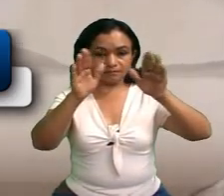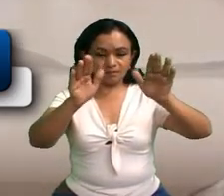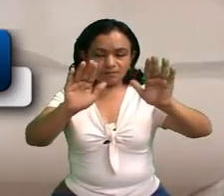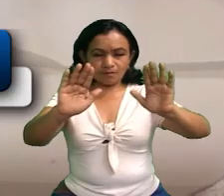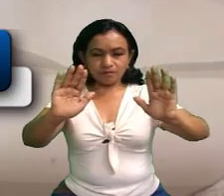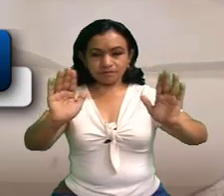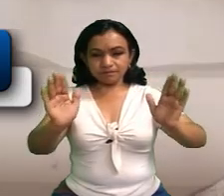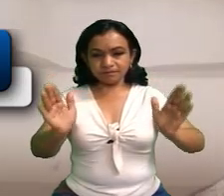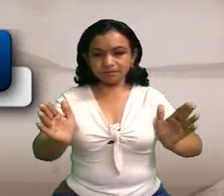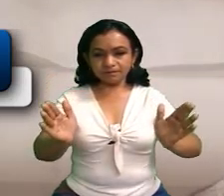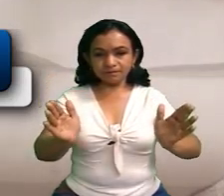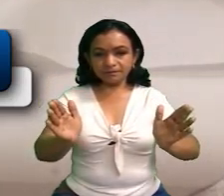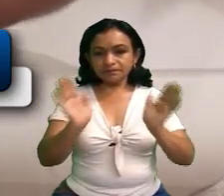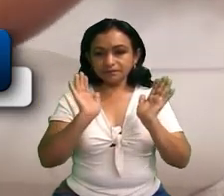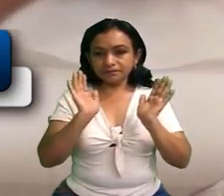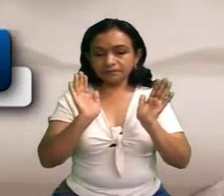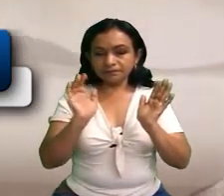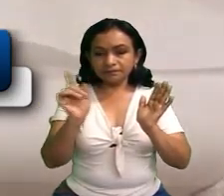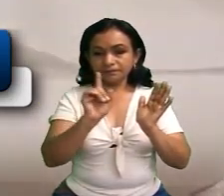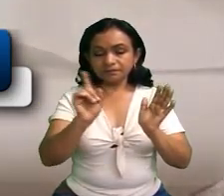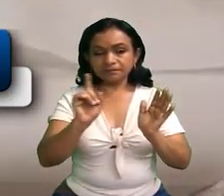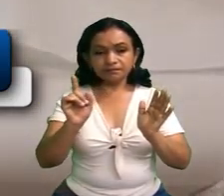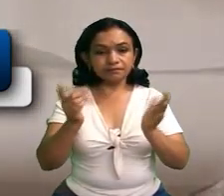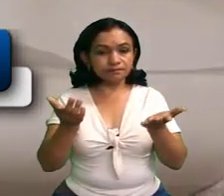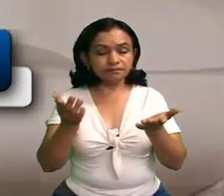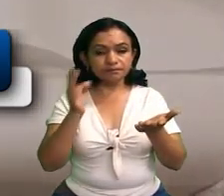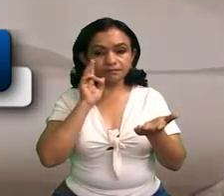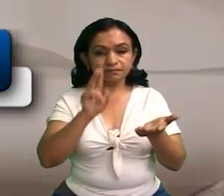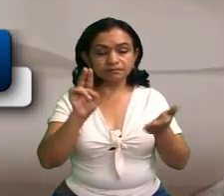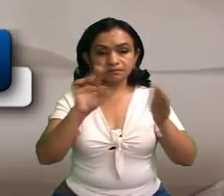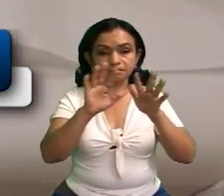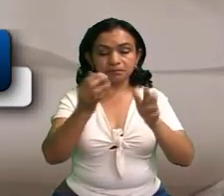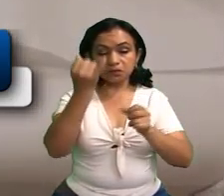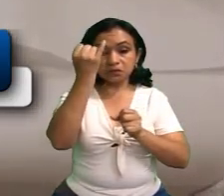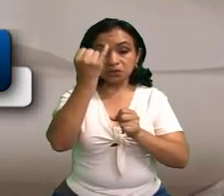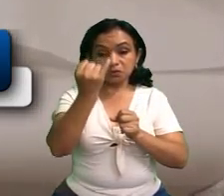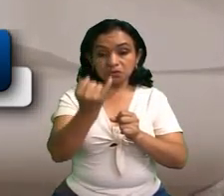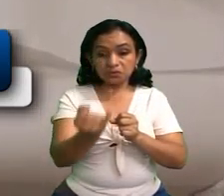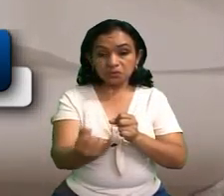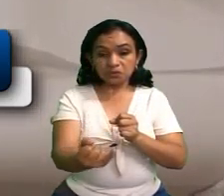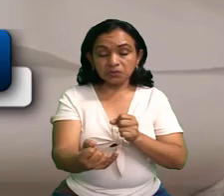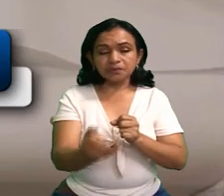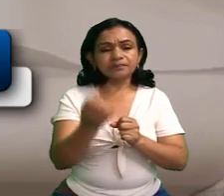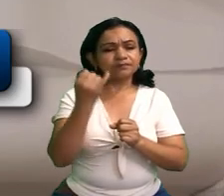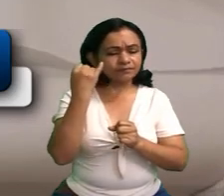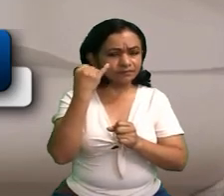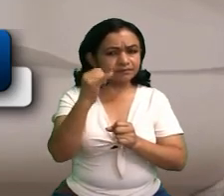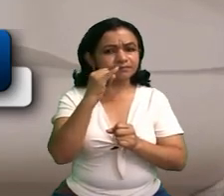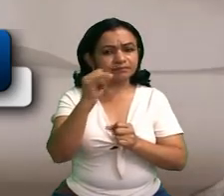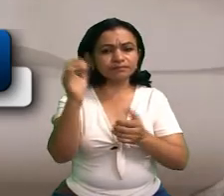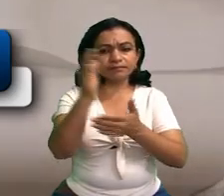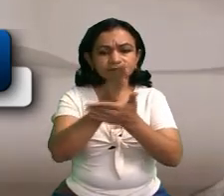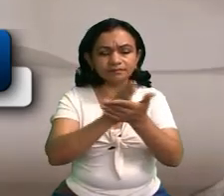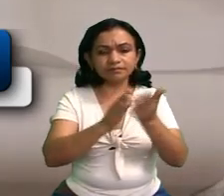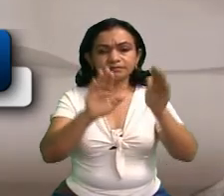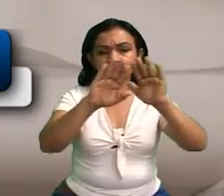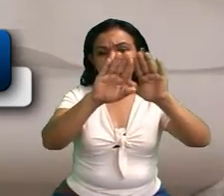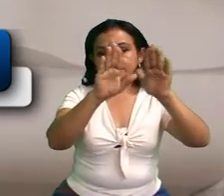hermosa. No se presenta necesariamente en una mujer que es delgada, ¿o sí? Sí, suele pasar. Haber, suele pasar en las